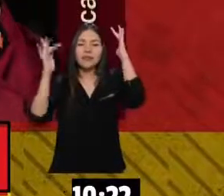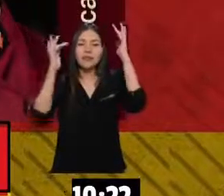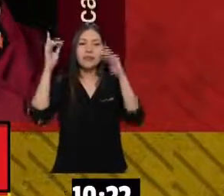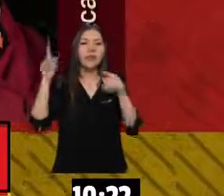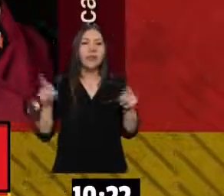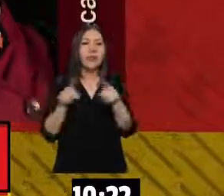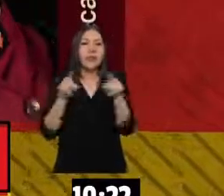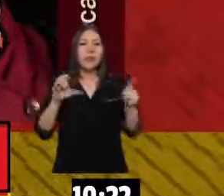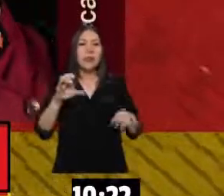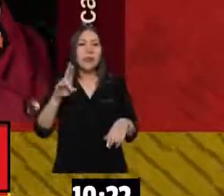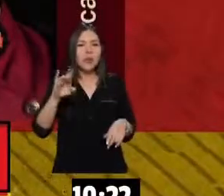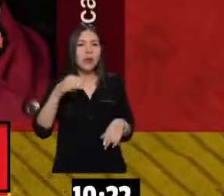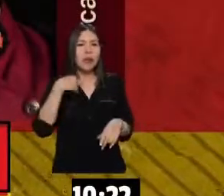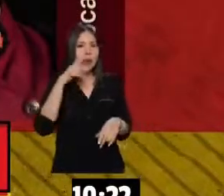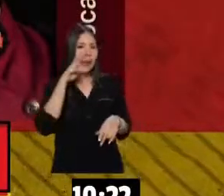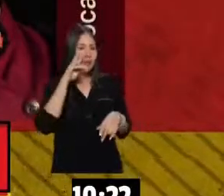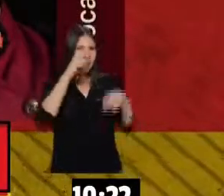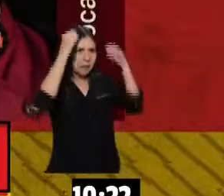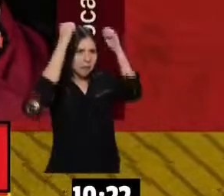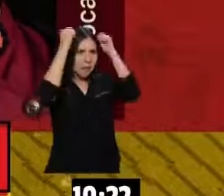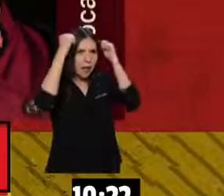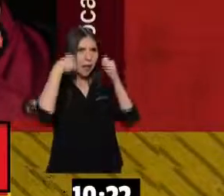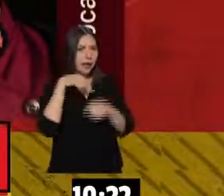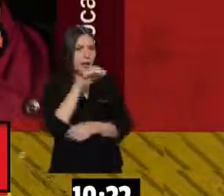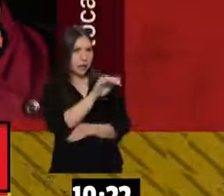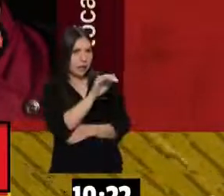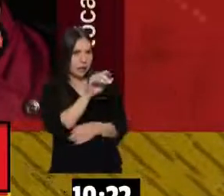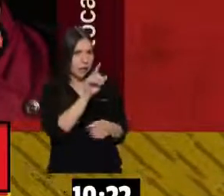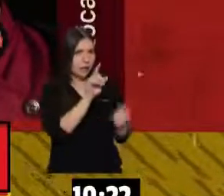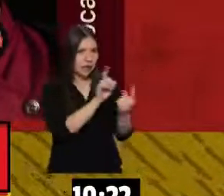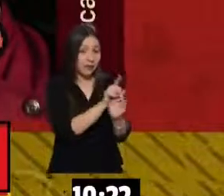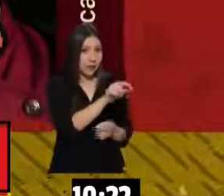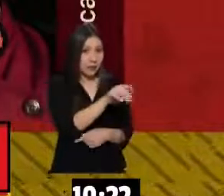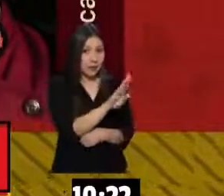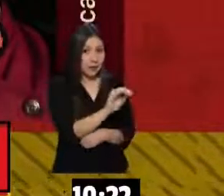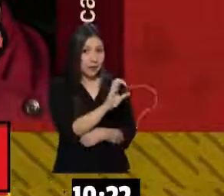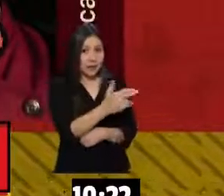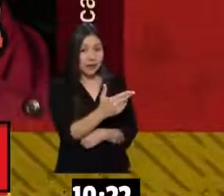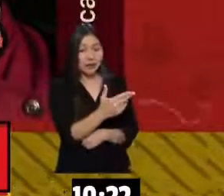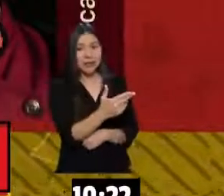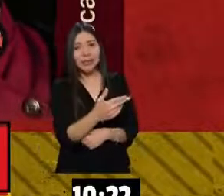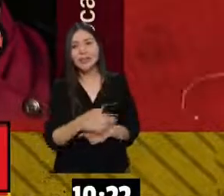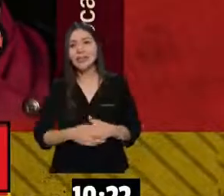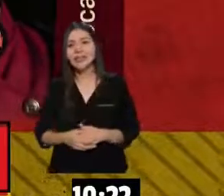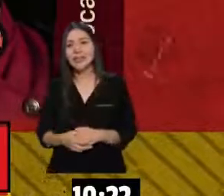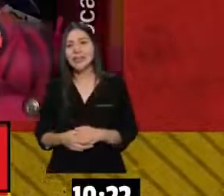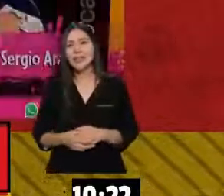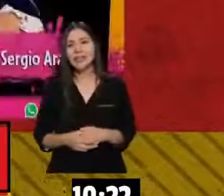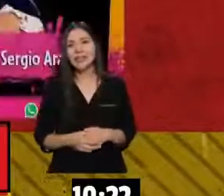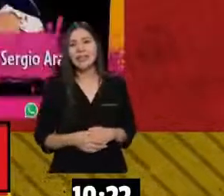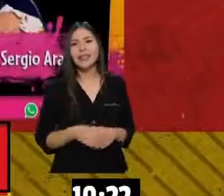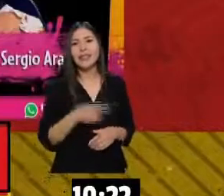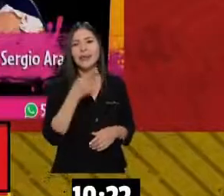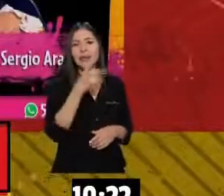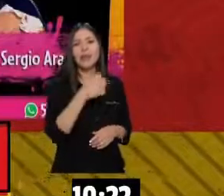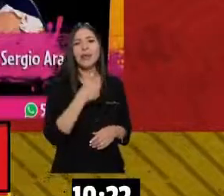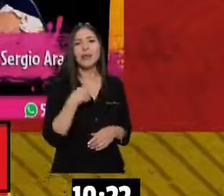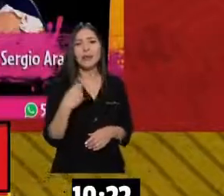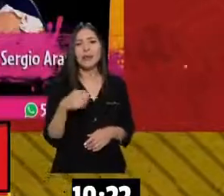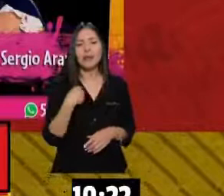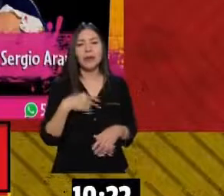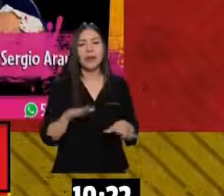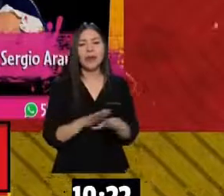por la peluca. Y entonces me acerqué y le dije, Bach. Me dijo, Laszlo. Ah, porque es que me cambié de nombre. Es